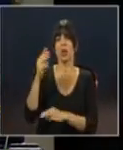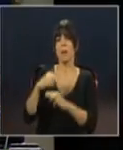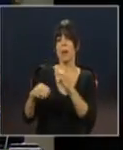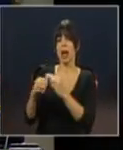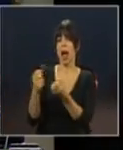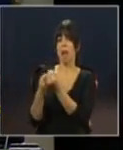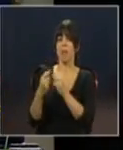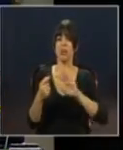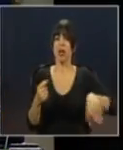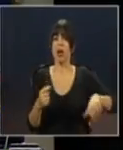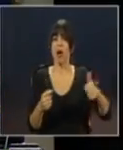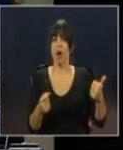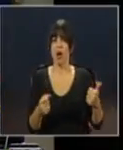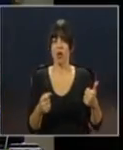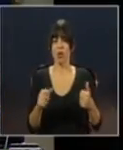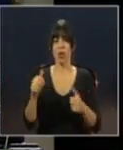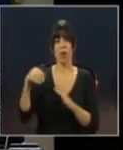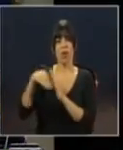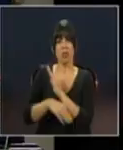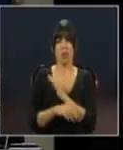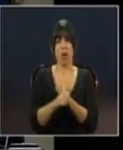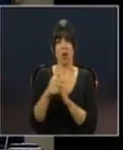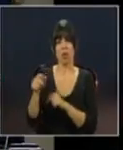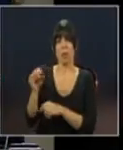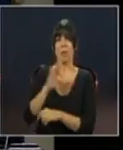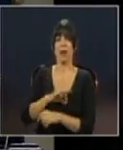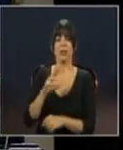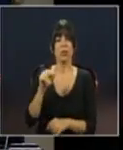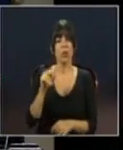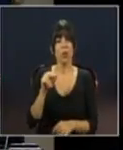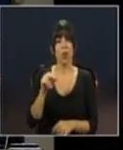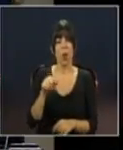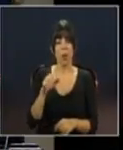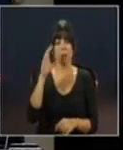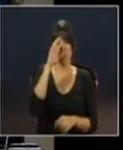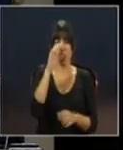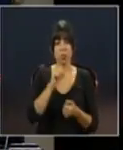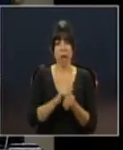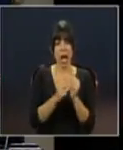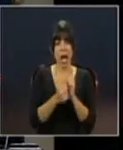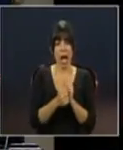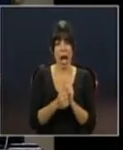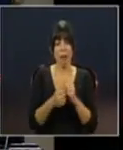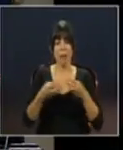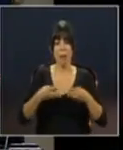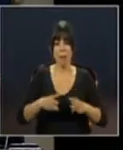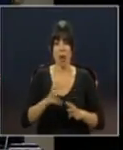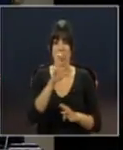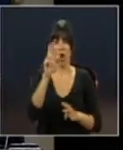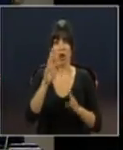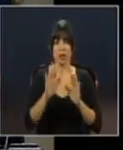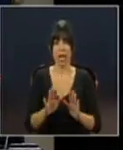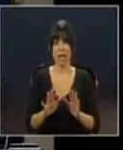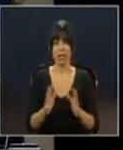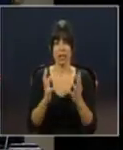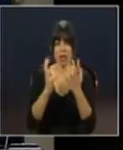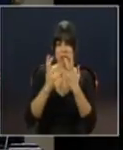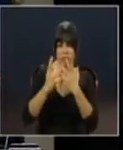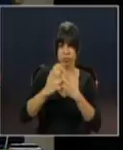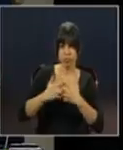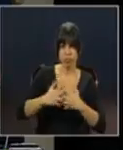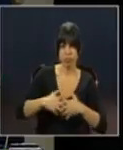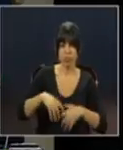mercados en detrimento del otro, sino un cambio que se sustente en la vía costarricense, un espacio de convergencia